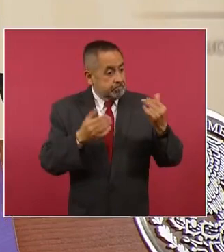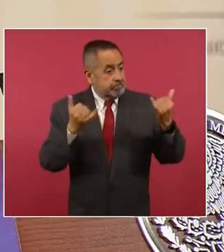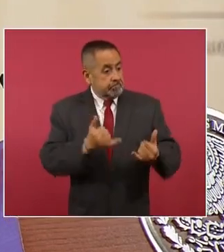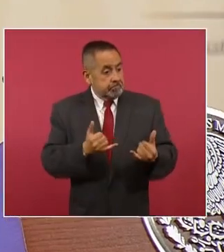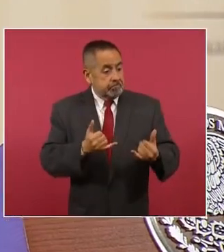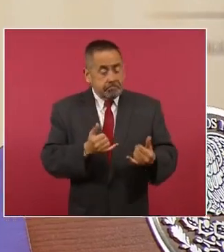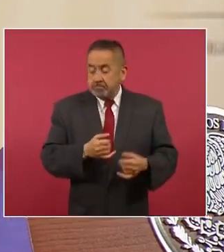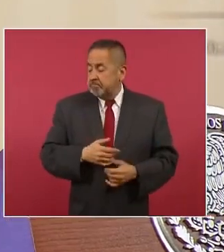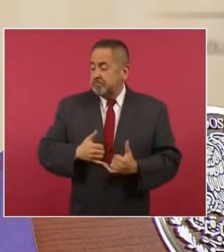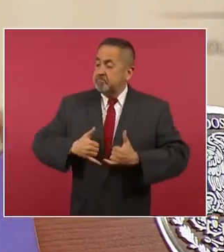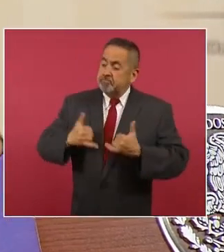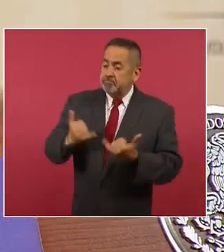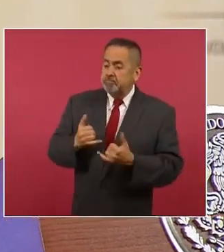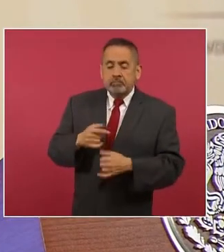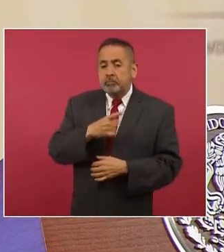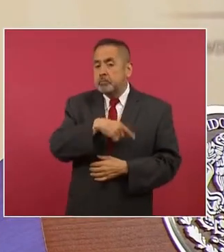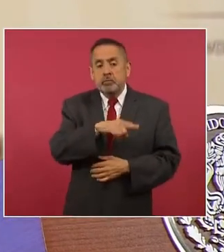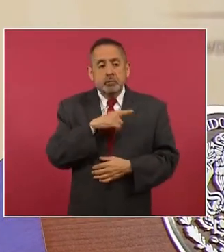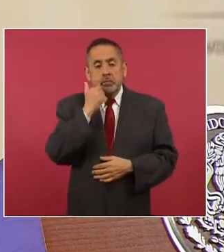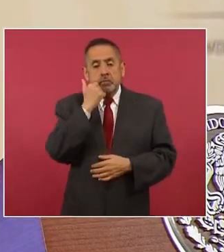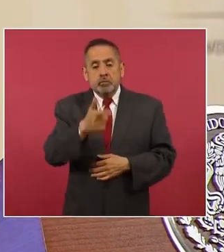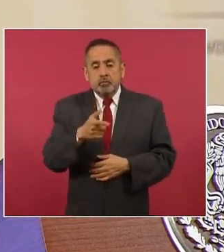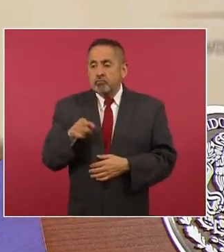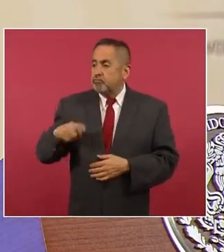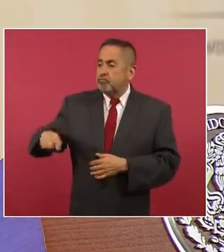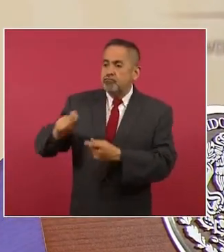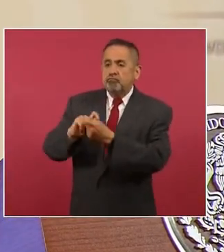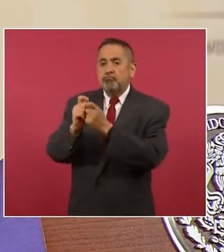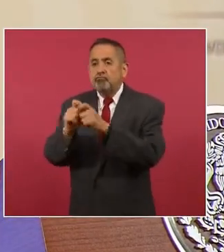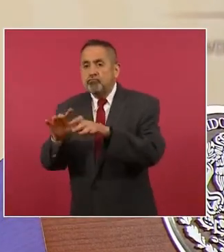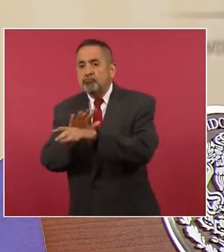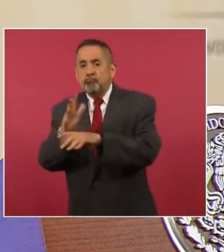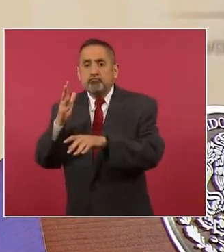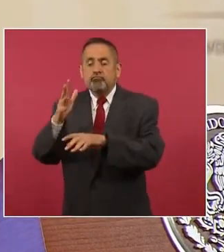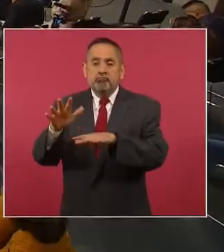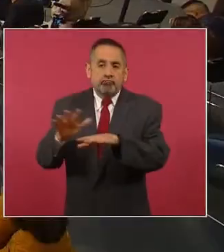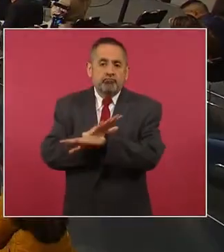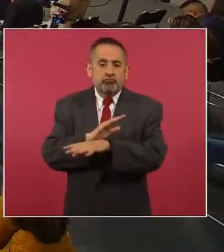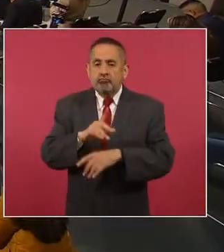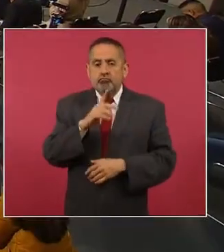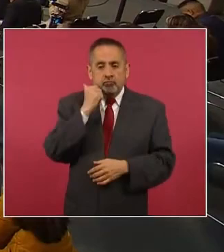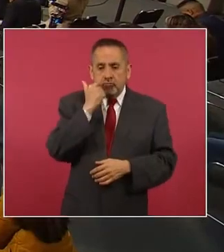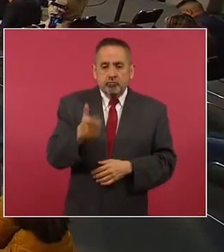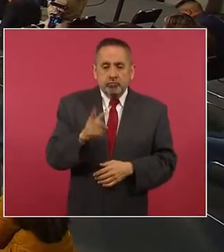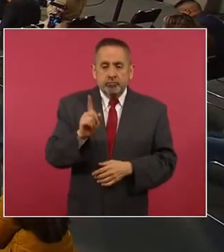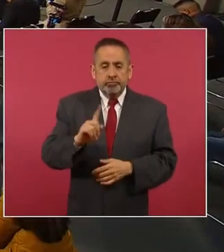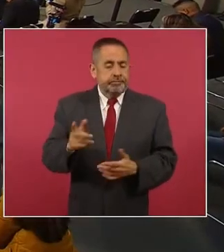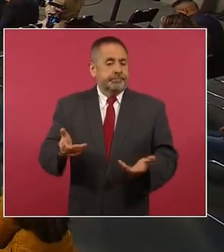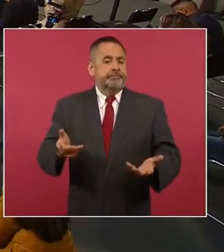ellos no quieren nada con la transformación, no quieren nada con nosotros.